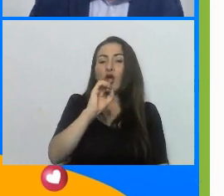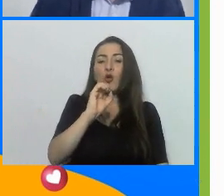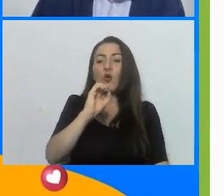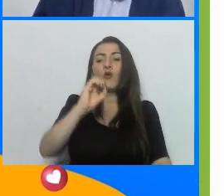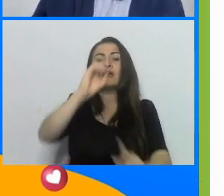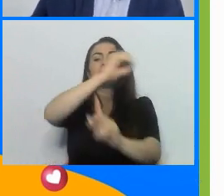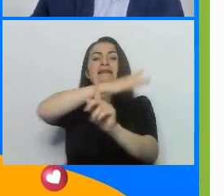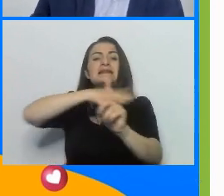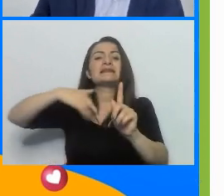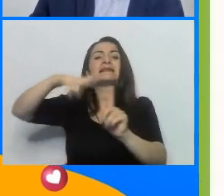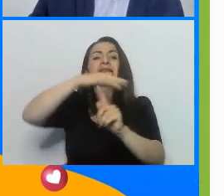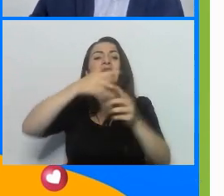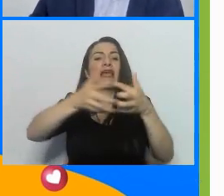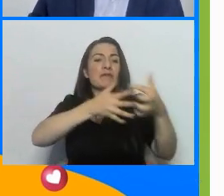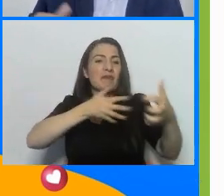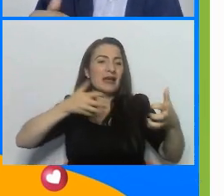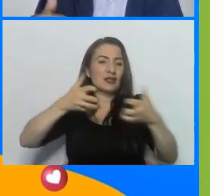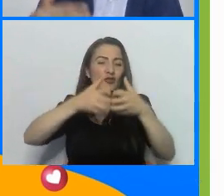nos vamos